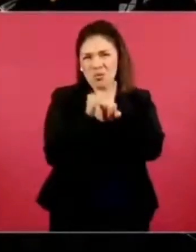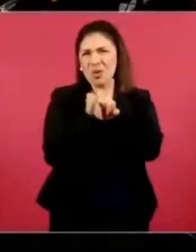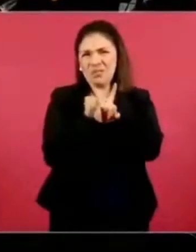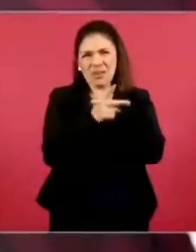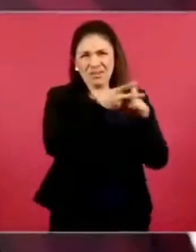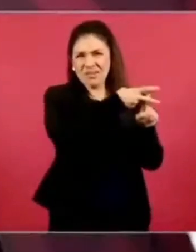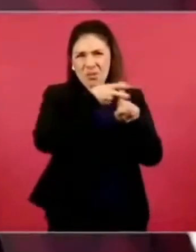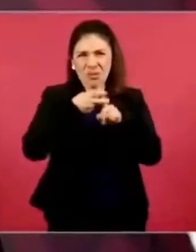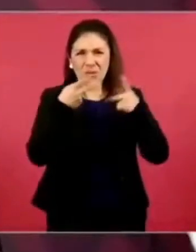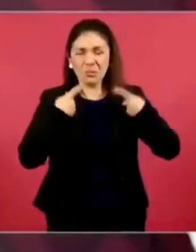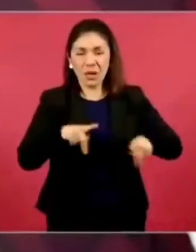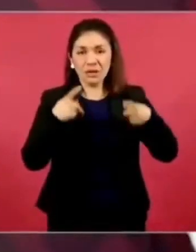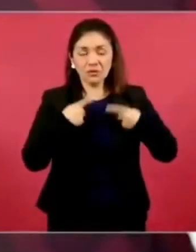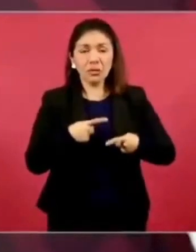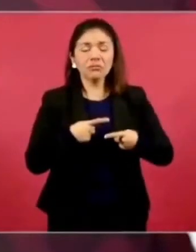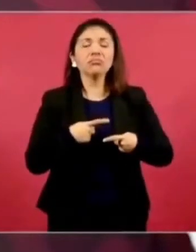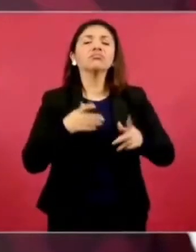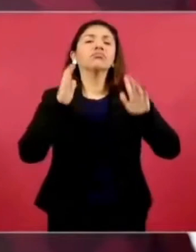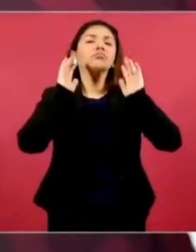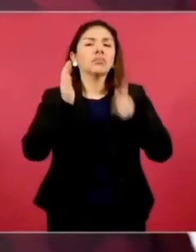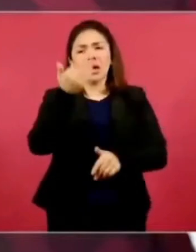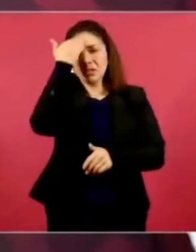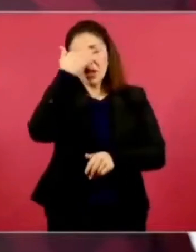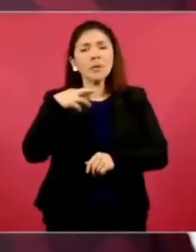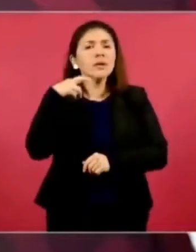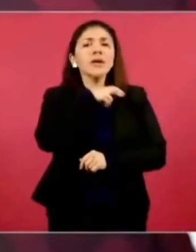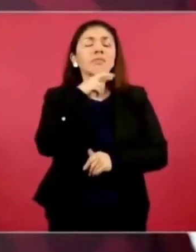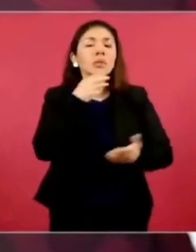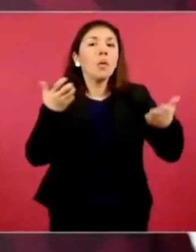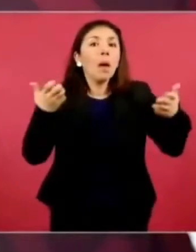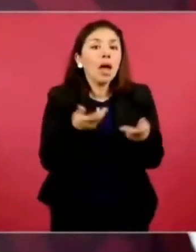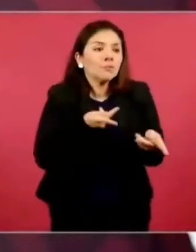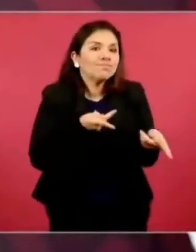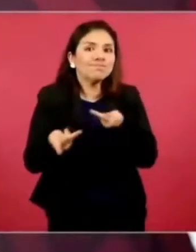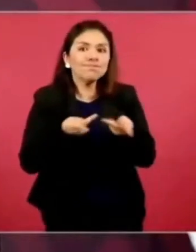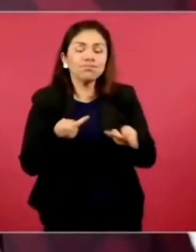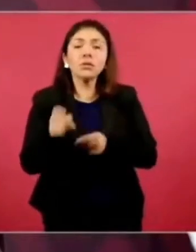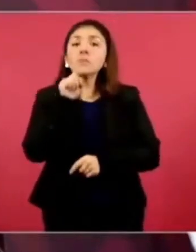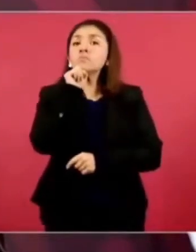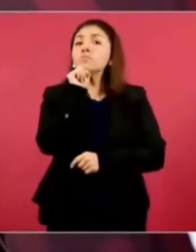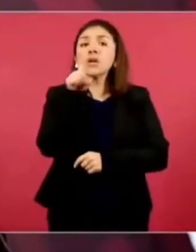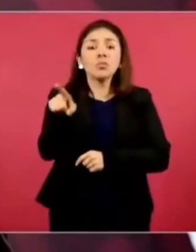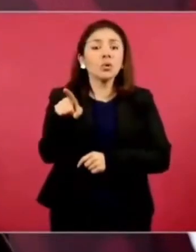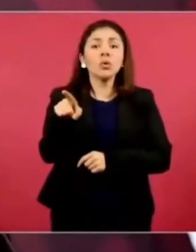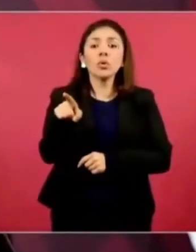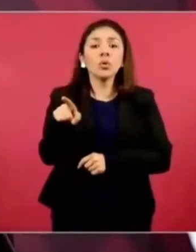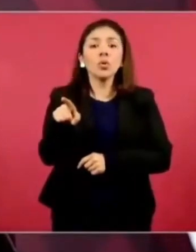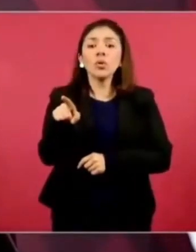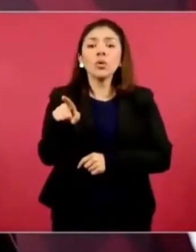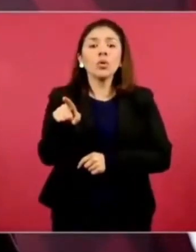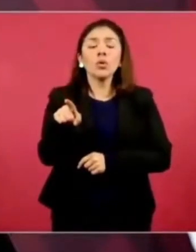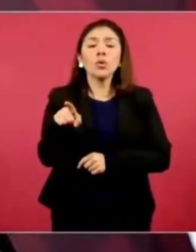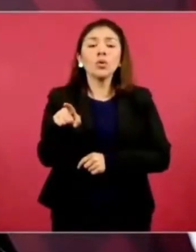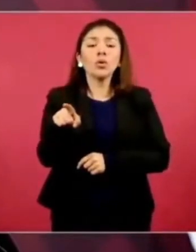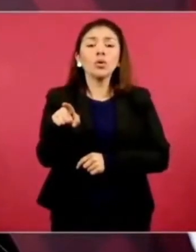inmediato se actúa desde las mismas mesas